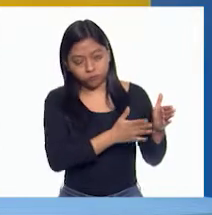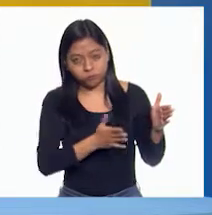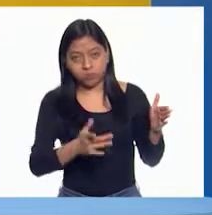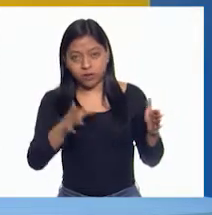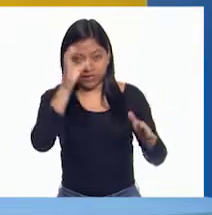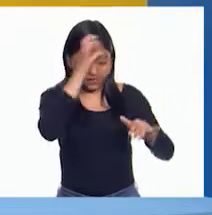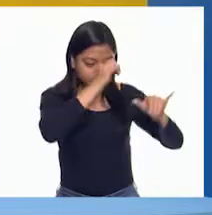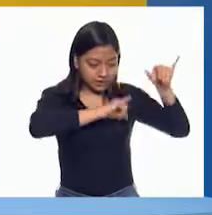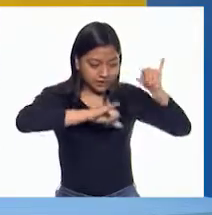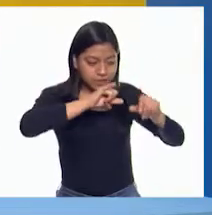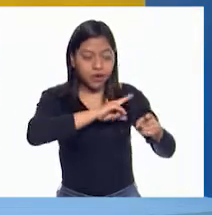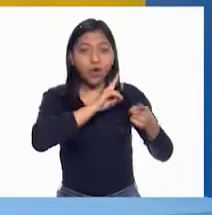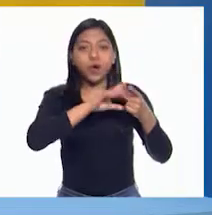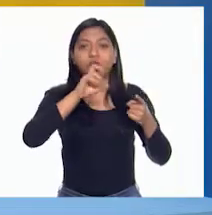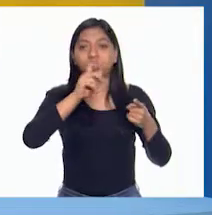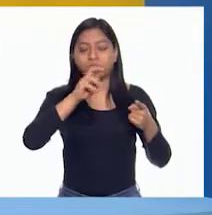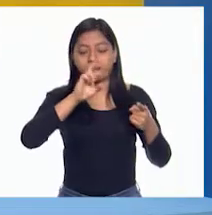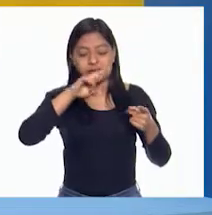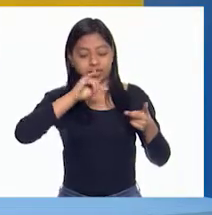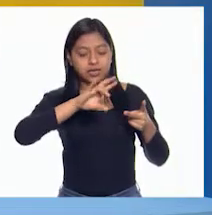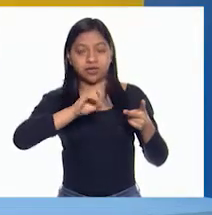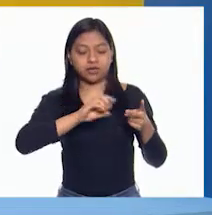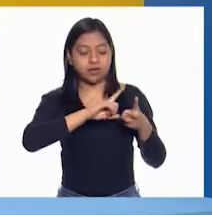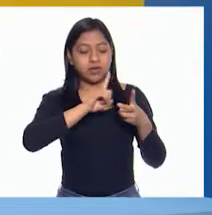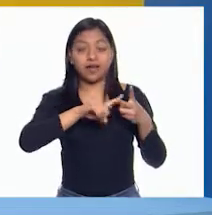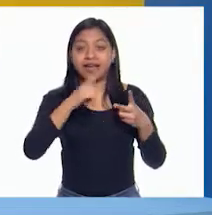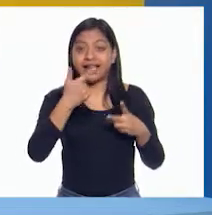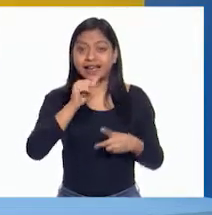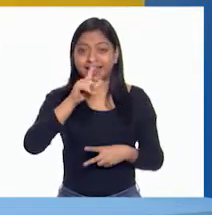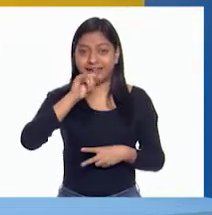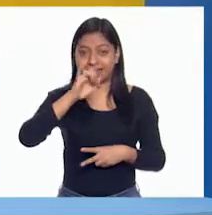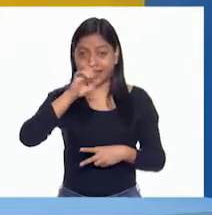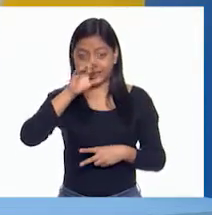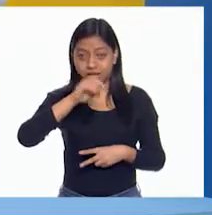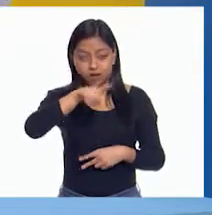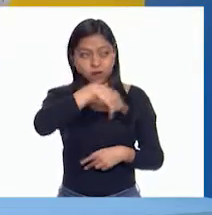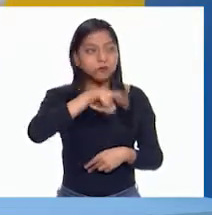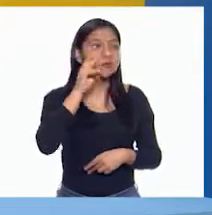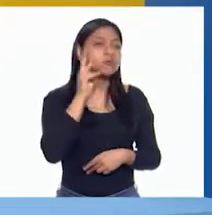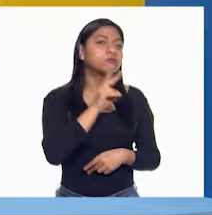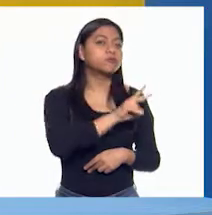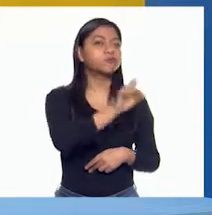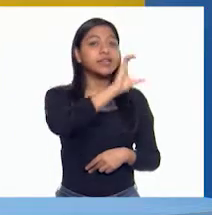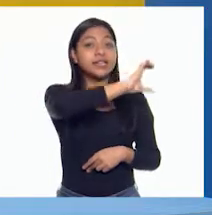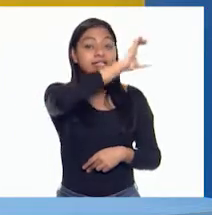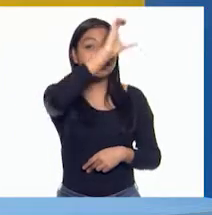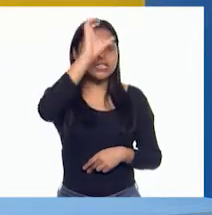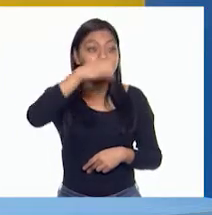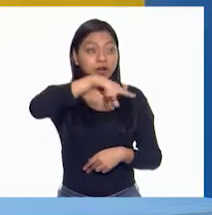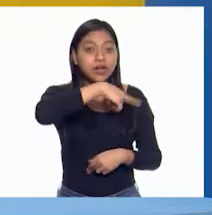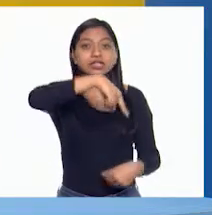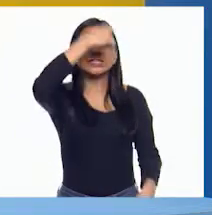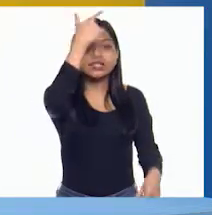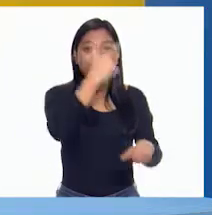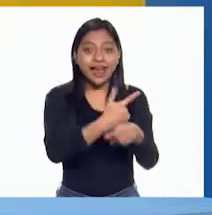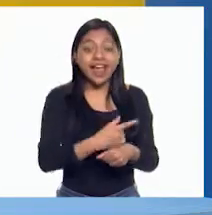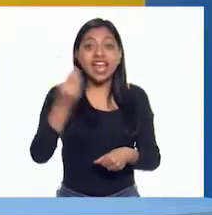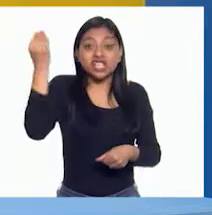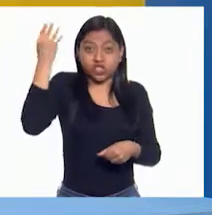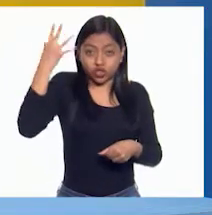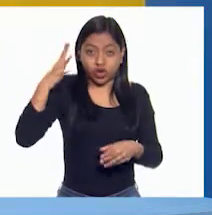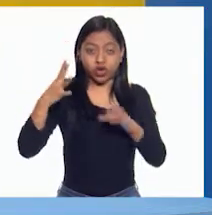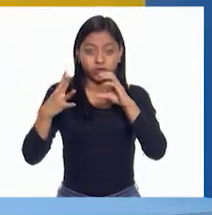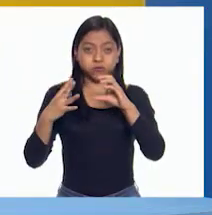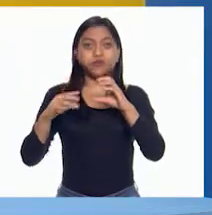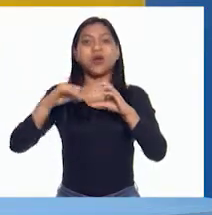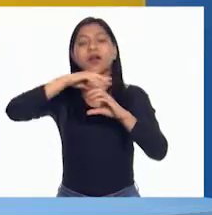científicos como Copérnico, Galileo Galilei descubrieron, gracias a la observación del cielo, que el Sol era el centro de nuestro